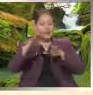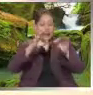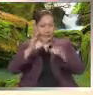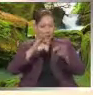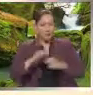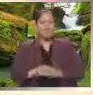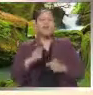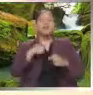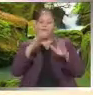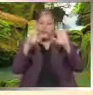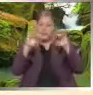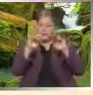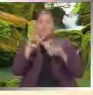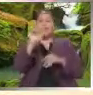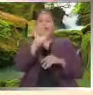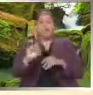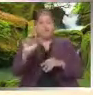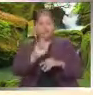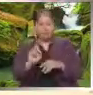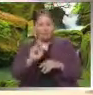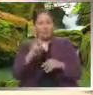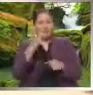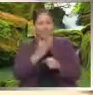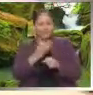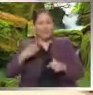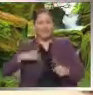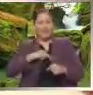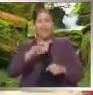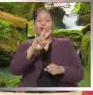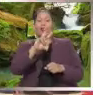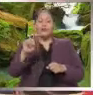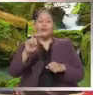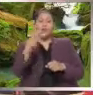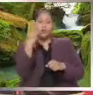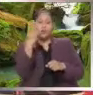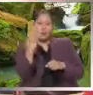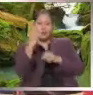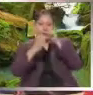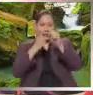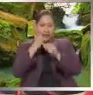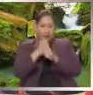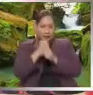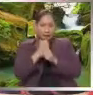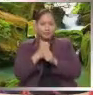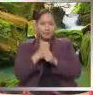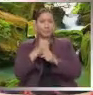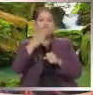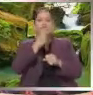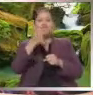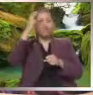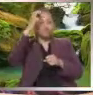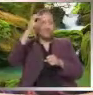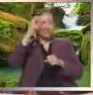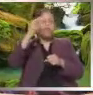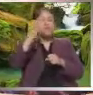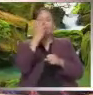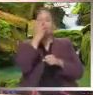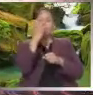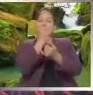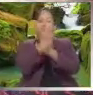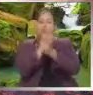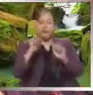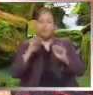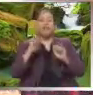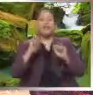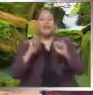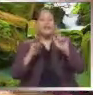yo les recomiendo que este fin de semana que celebramos los 204 años de que Miguel Hidalgo dio el grito de la independencia,